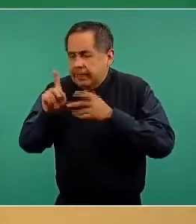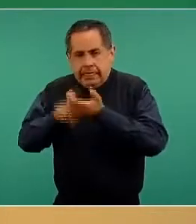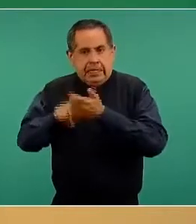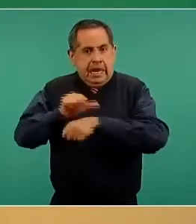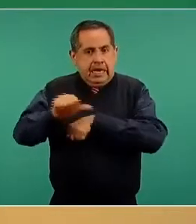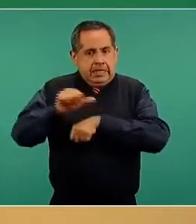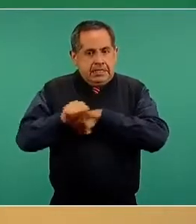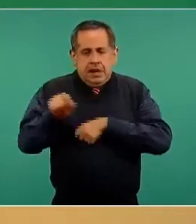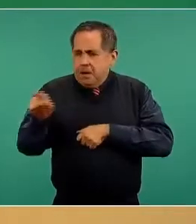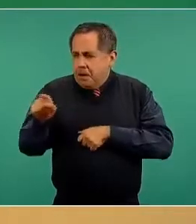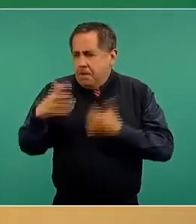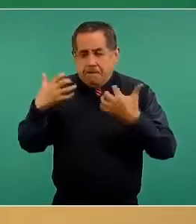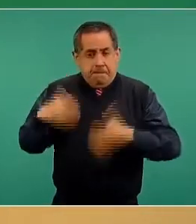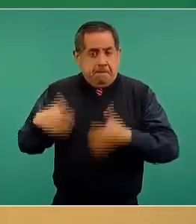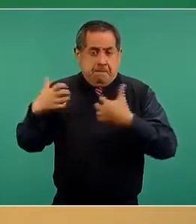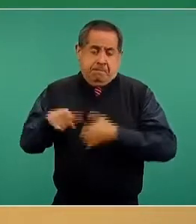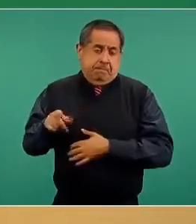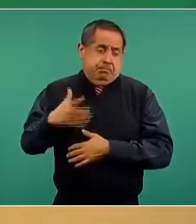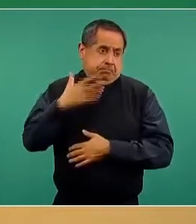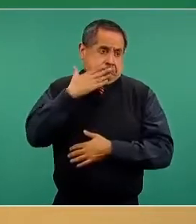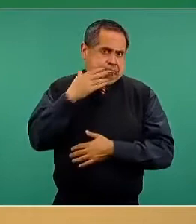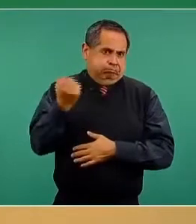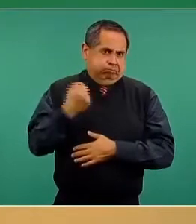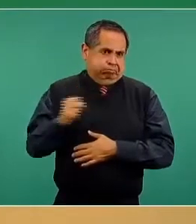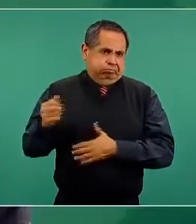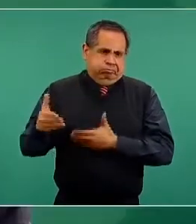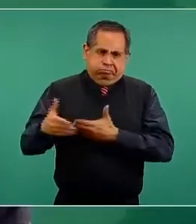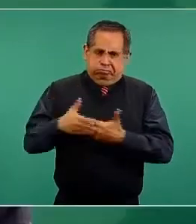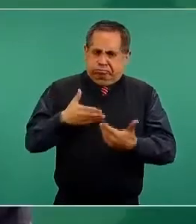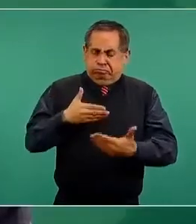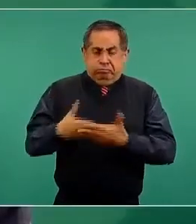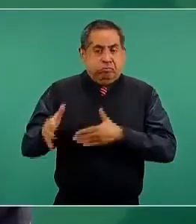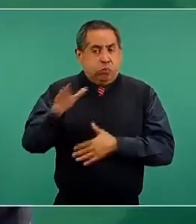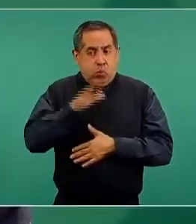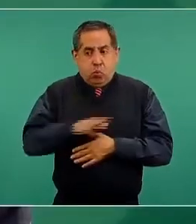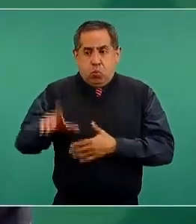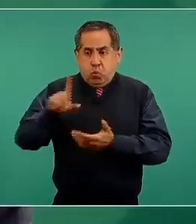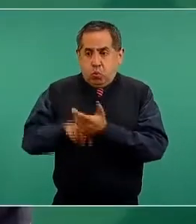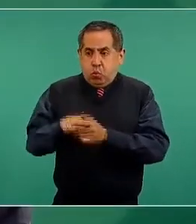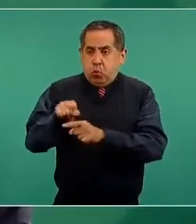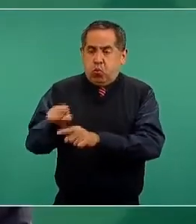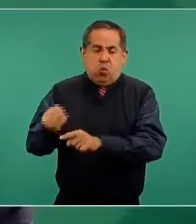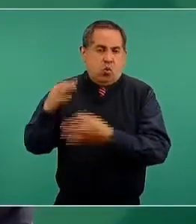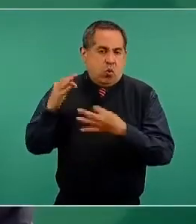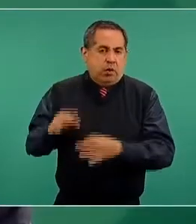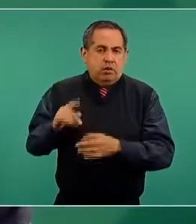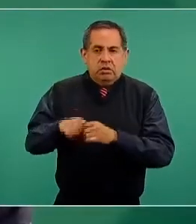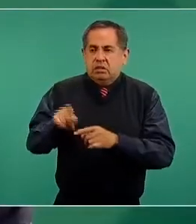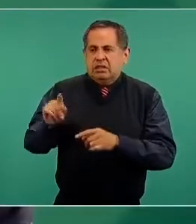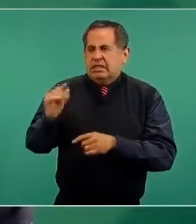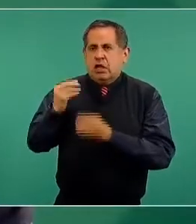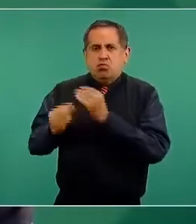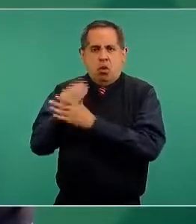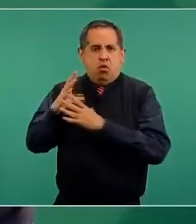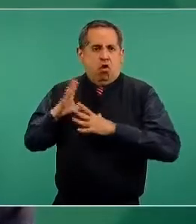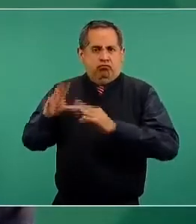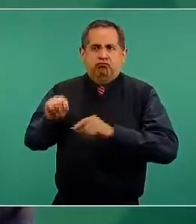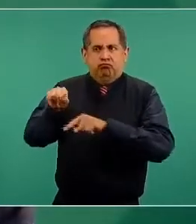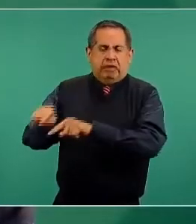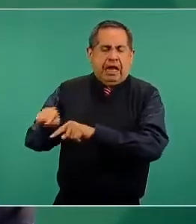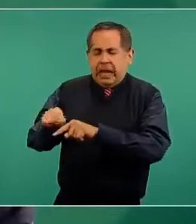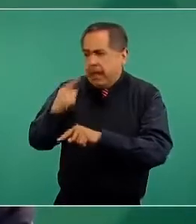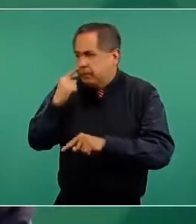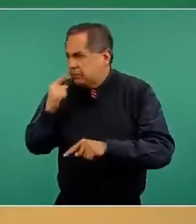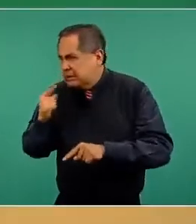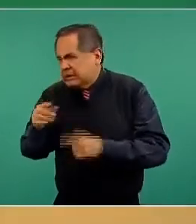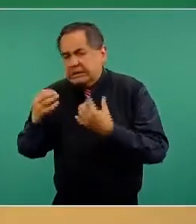Argentina, una planta también de primera calidad, es una empresa relativamente joven que se llama MaxScience y